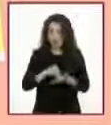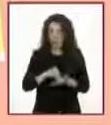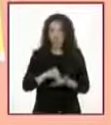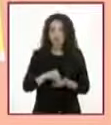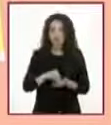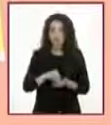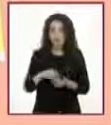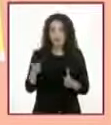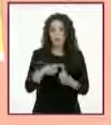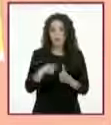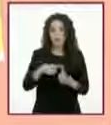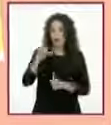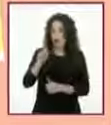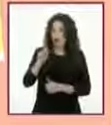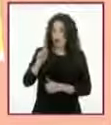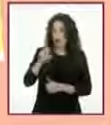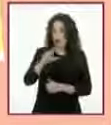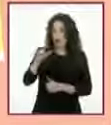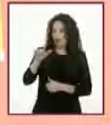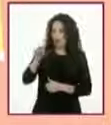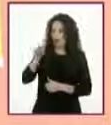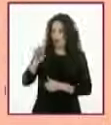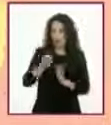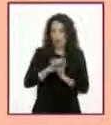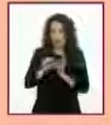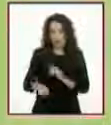ejemplo, señor Cárdenas.